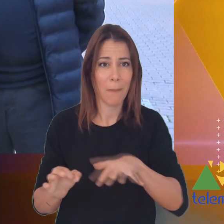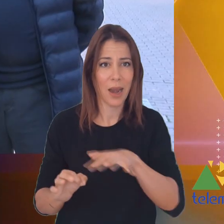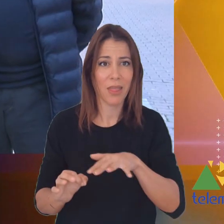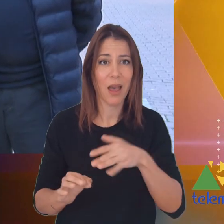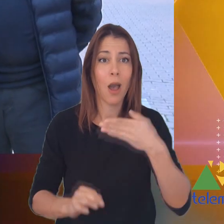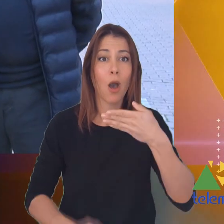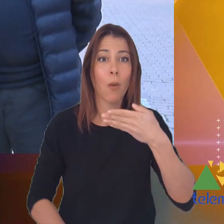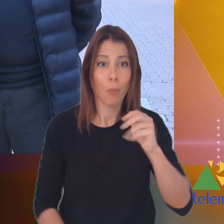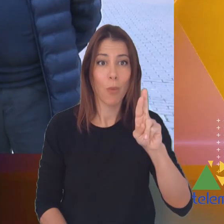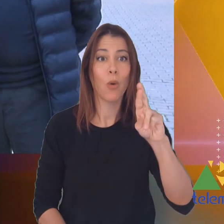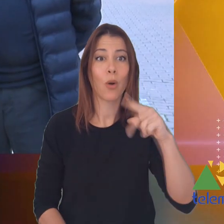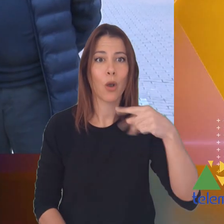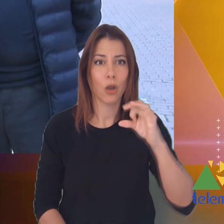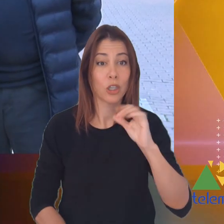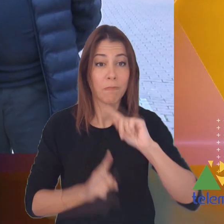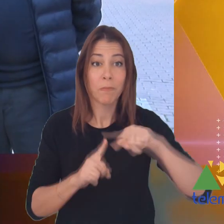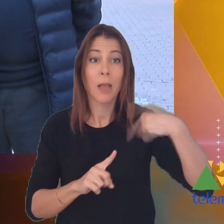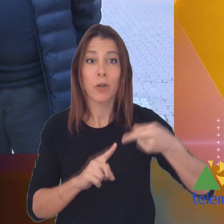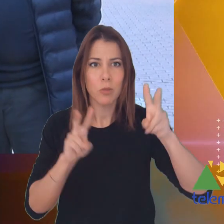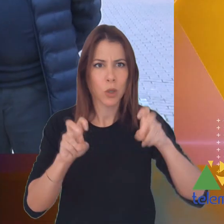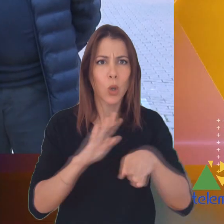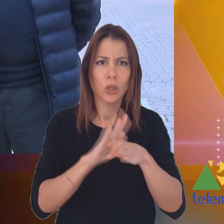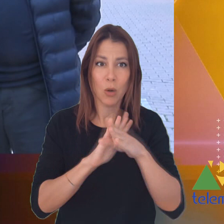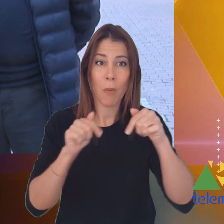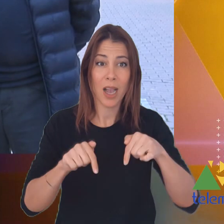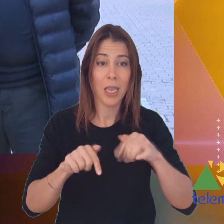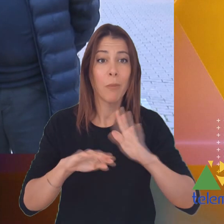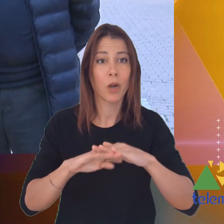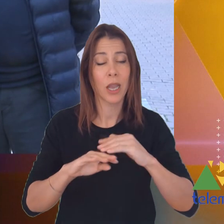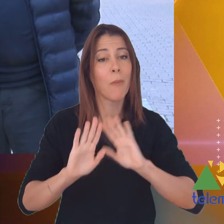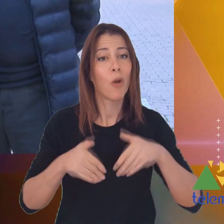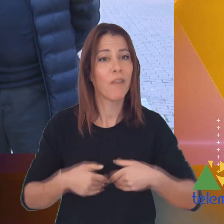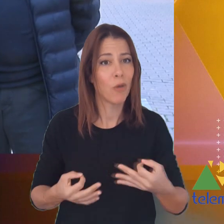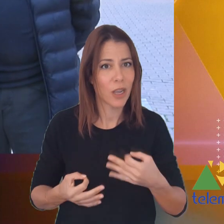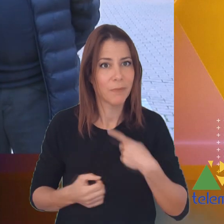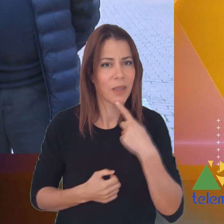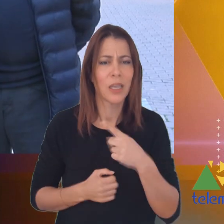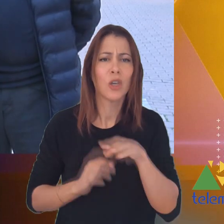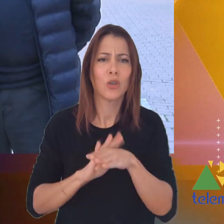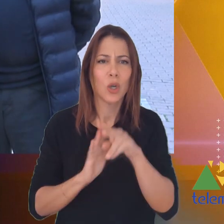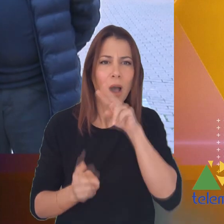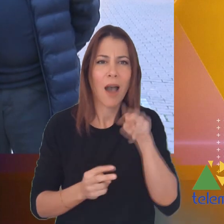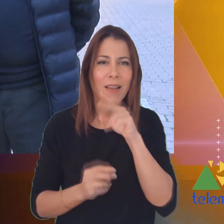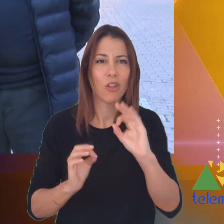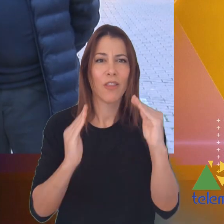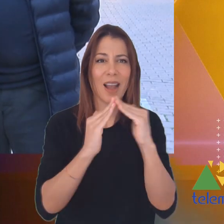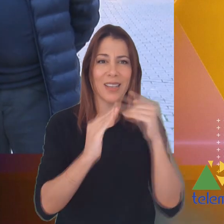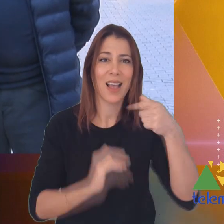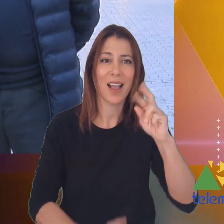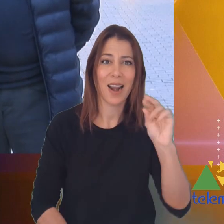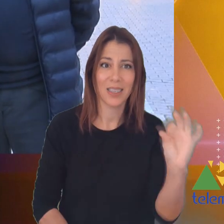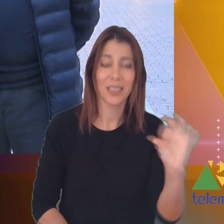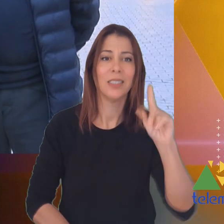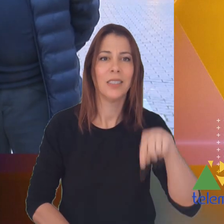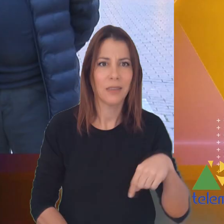de Burgos, y en nuestro próximo capítulo vamos a continuar aquí porque, volvemos a decir, tenemos todavía que hablarles un poquito de la Casa de Garage y de camino